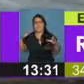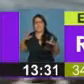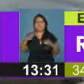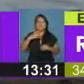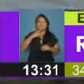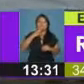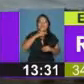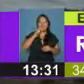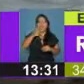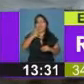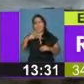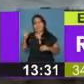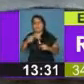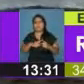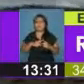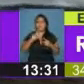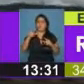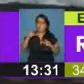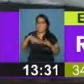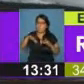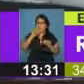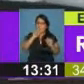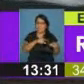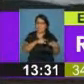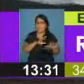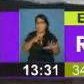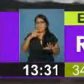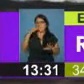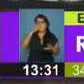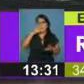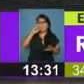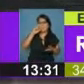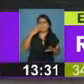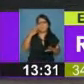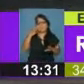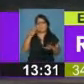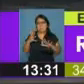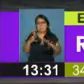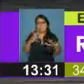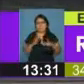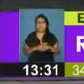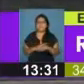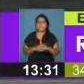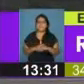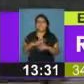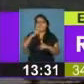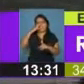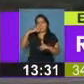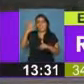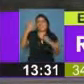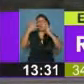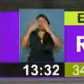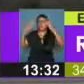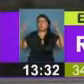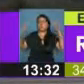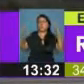Santana. Eso se dispararía a partir de las 19:30 aproximadamente y ya quedaría despejado a la